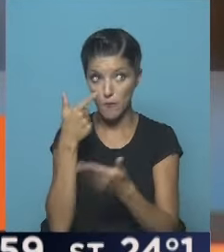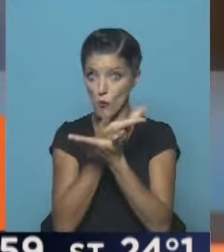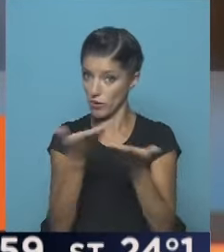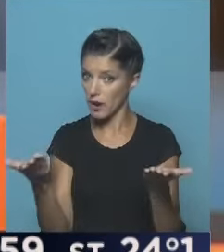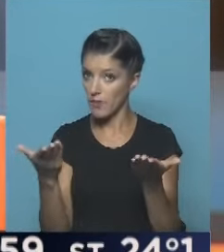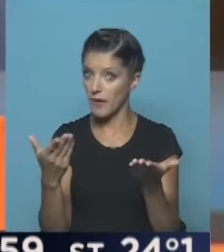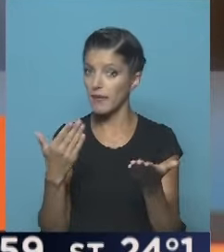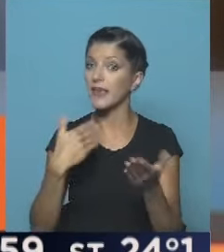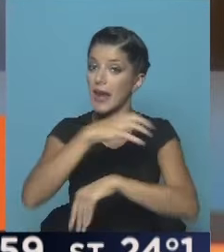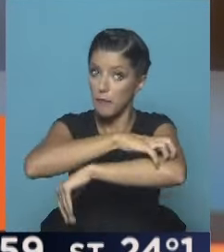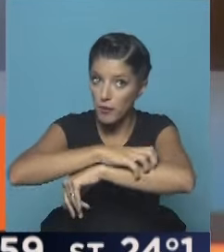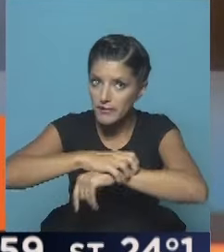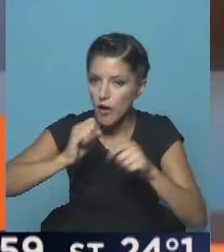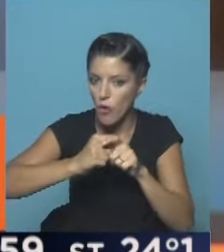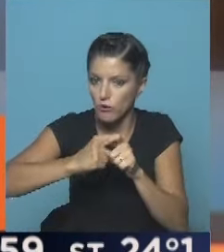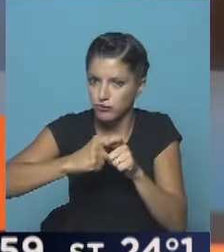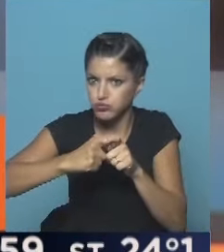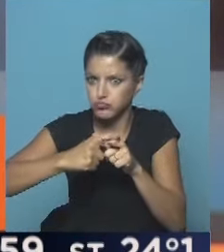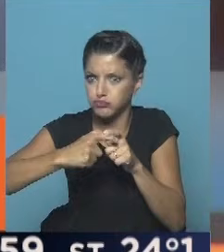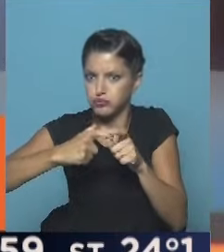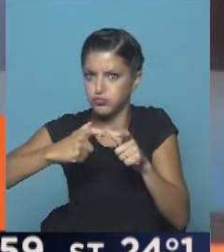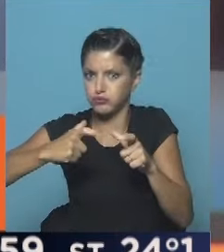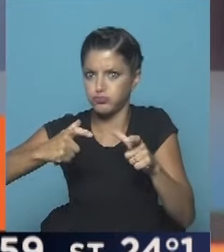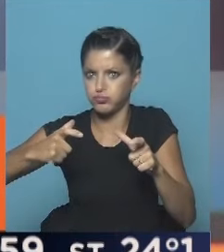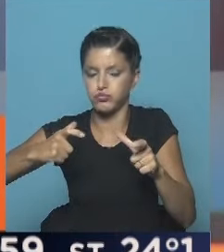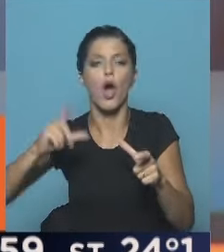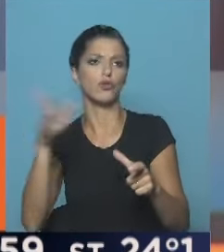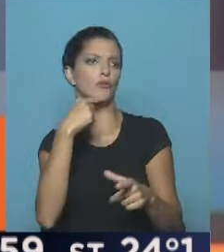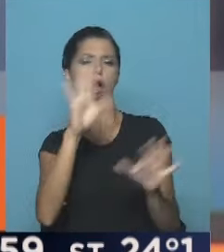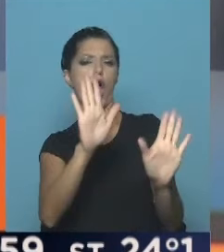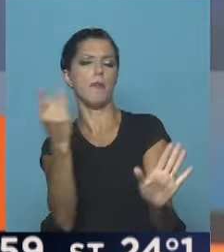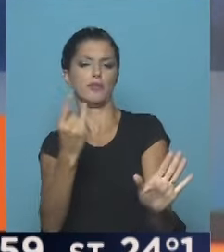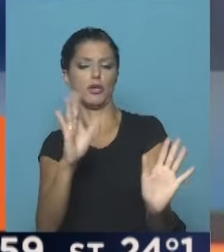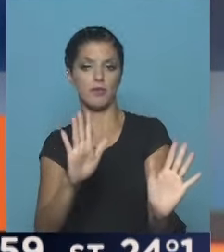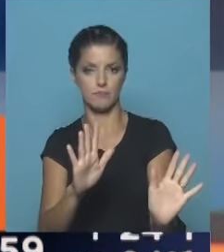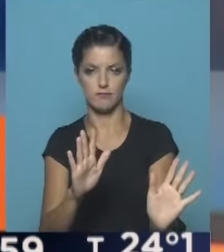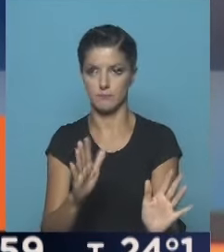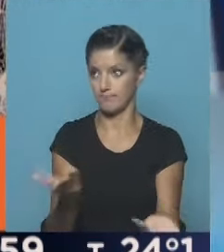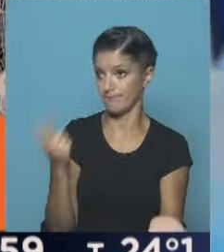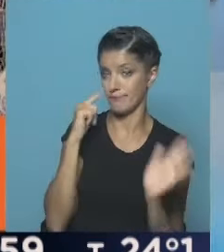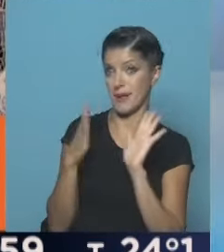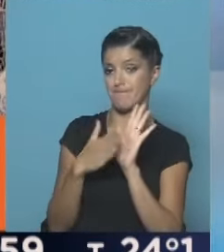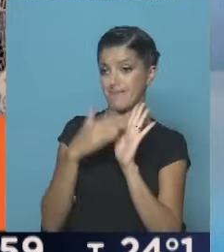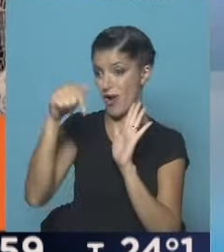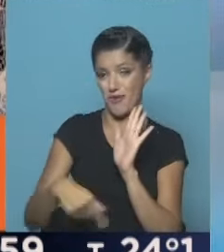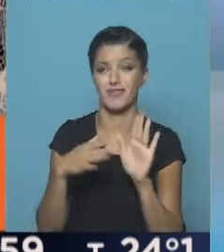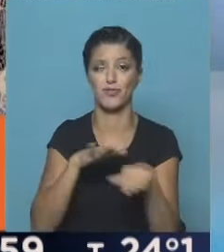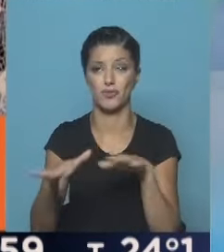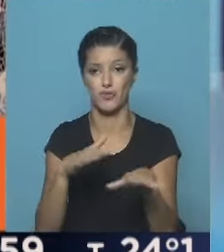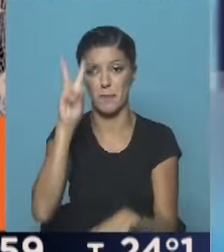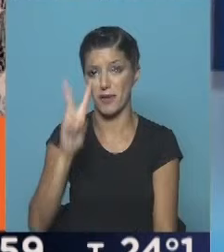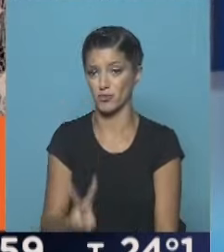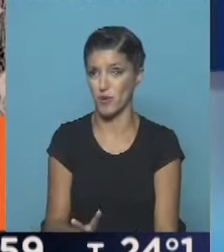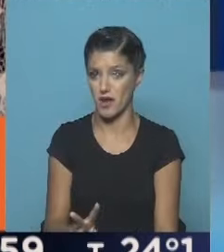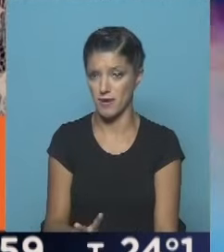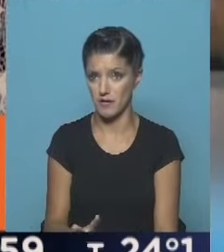había un incremento de la pobreza, bueno, todo el mundo saltó, no, pero eso no es cierto, eso no es verdad. No, pues aquí está la prueba. Estamos en un país